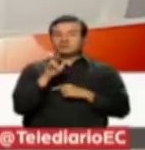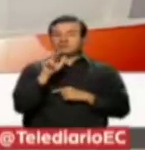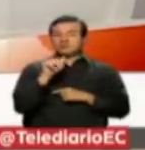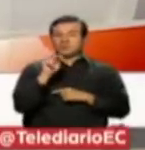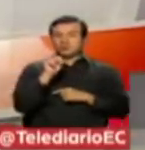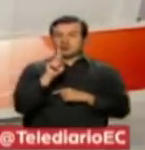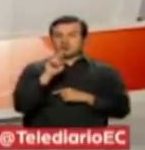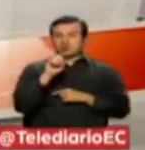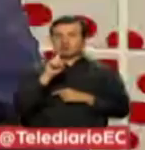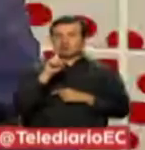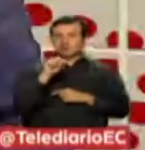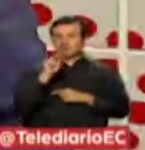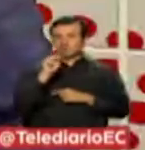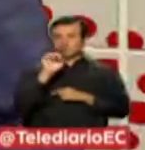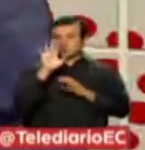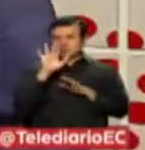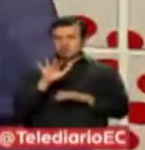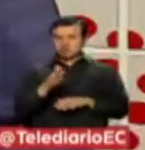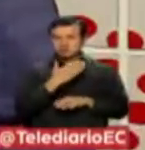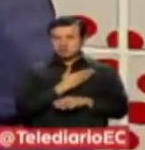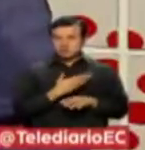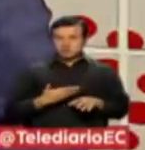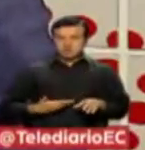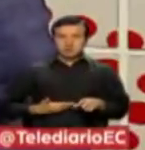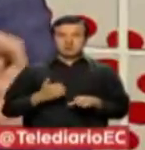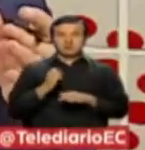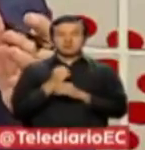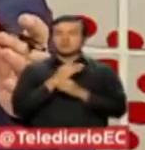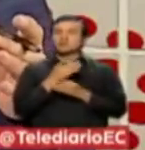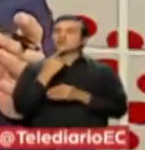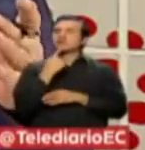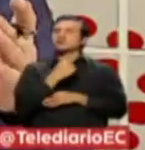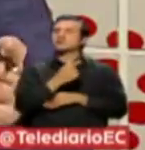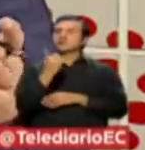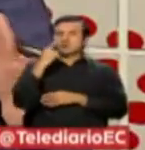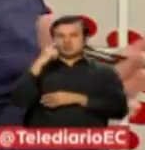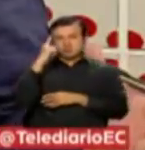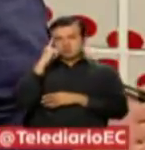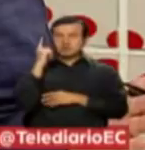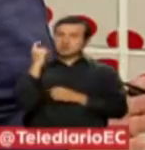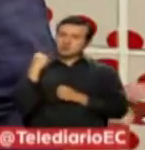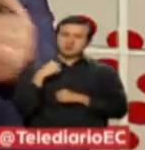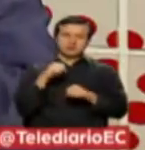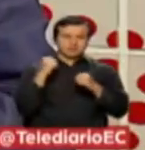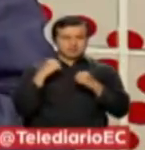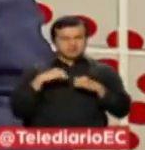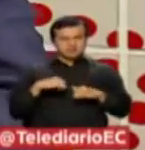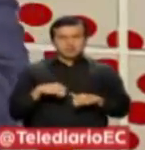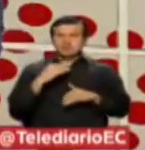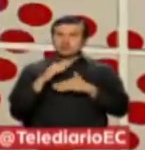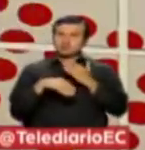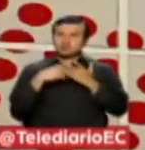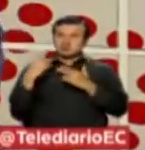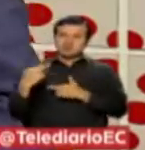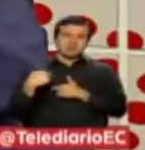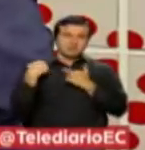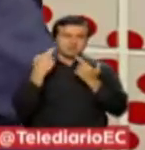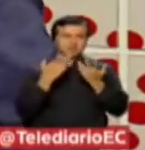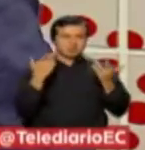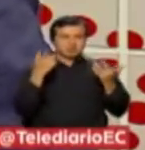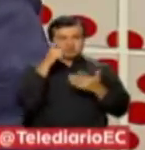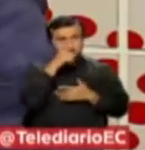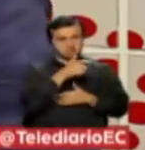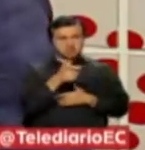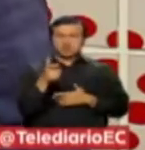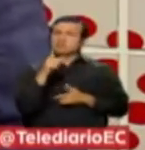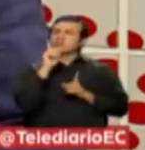Roldán, secretario particular de la Presidencia de la República. Usted dice que el gobierno está haciendo lo que tiene que hacer y luego le lanza el balón a la Fiscalía.